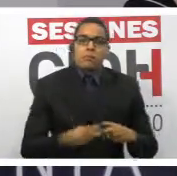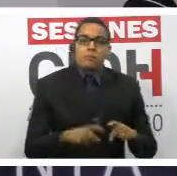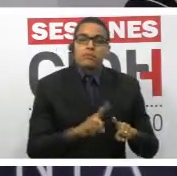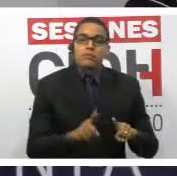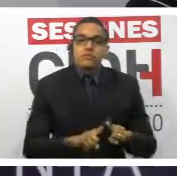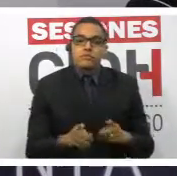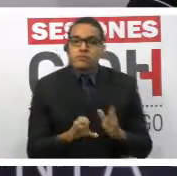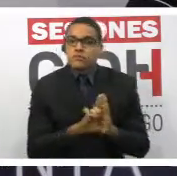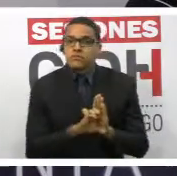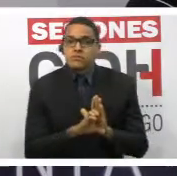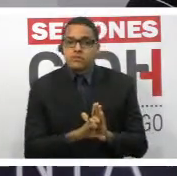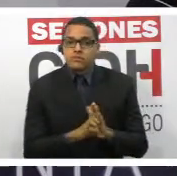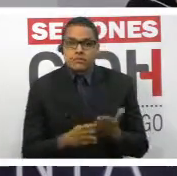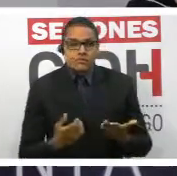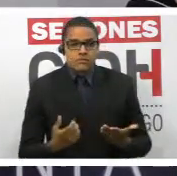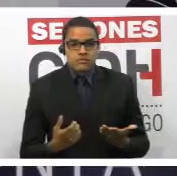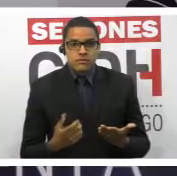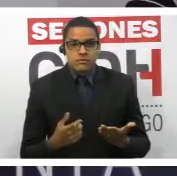school